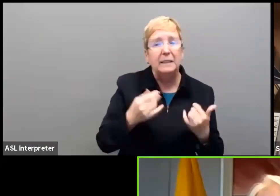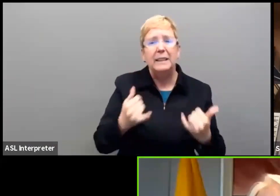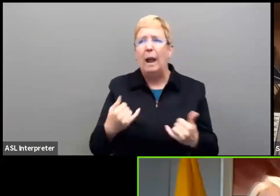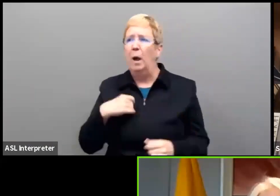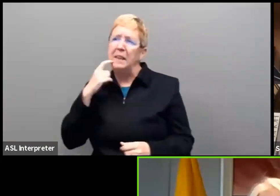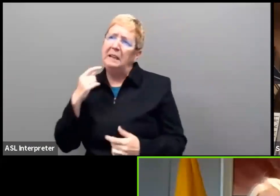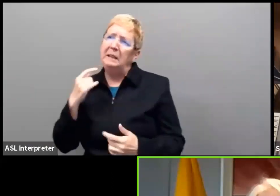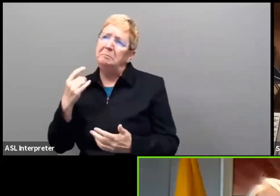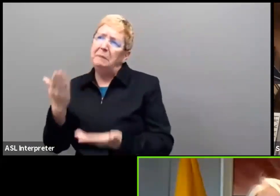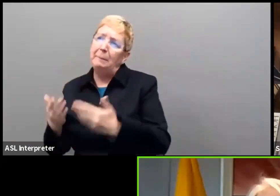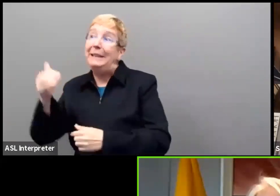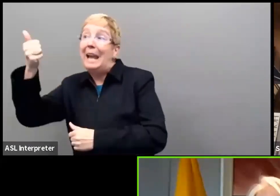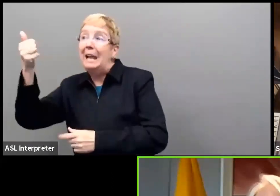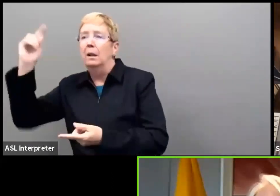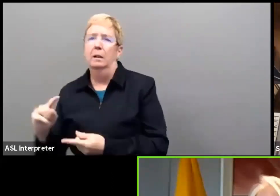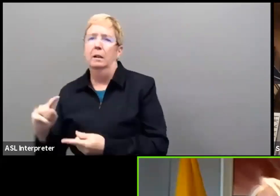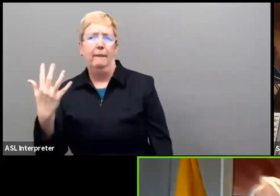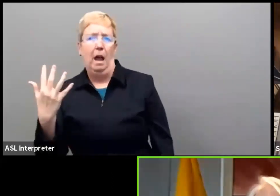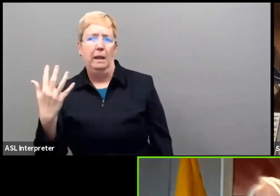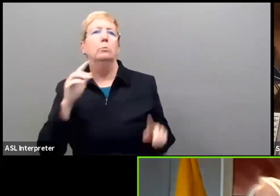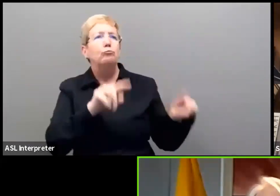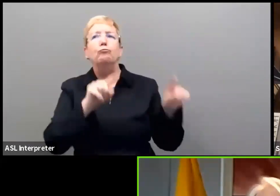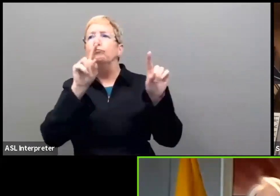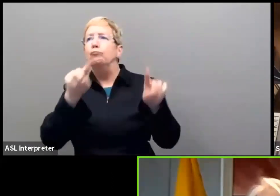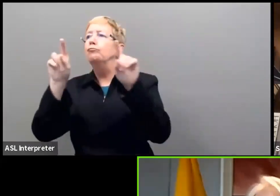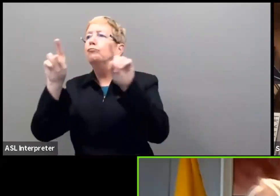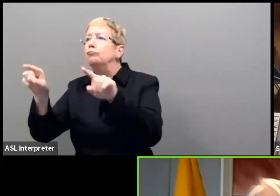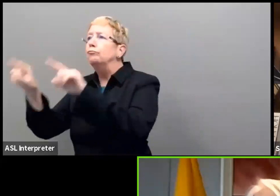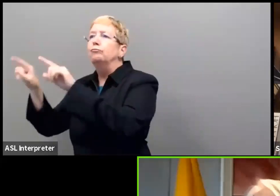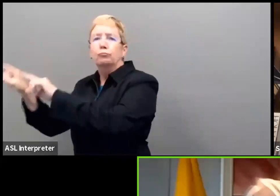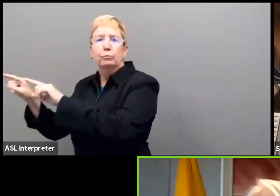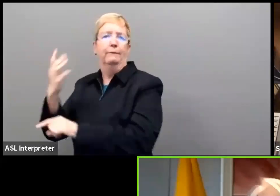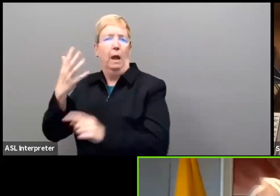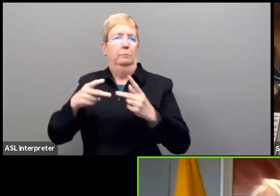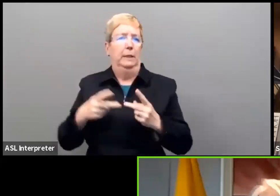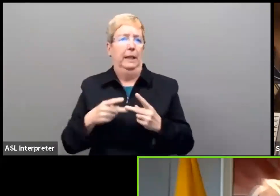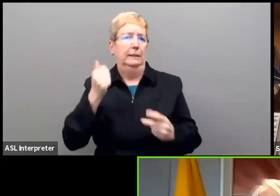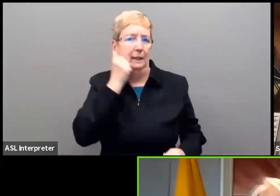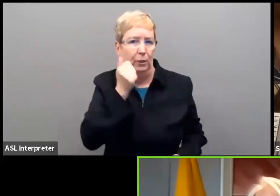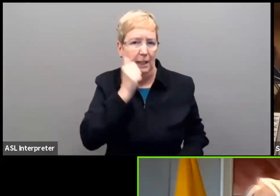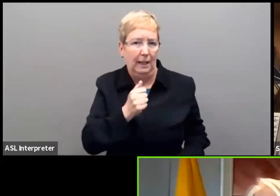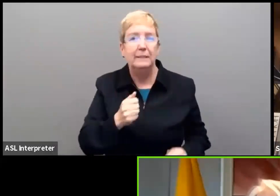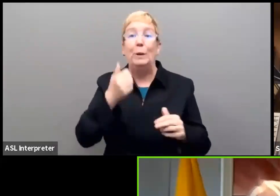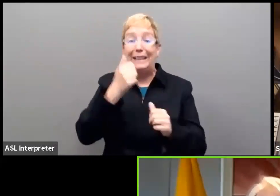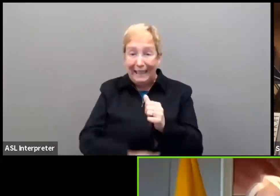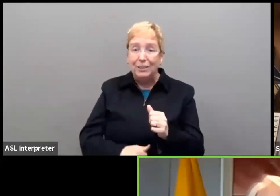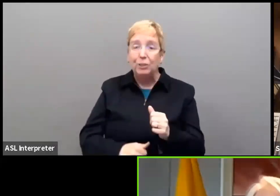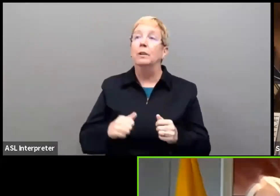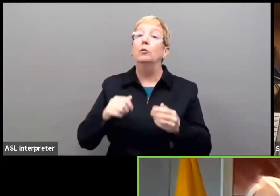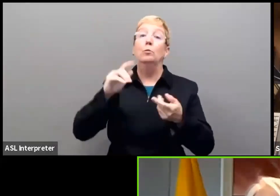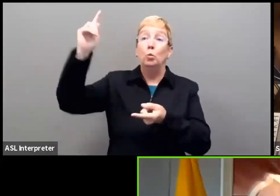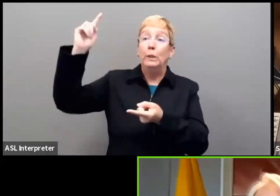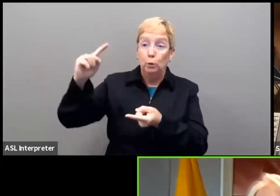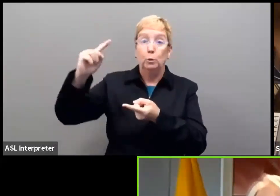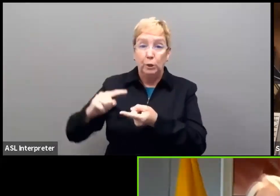la economía, mantener a sus familias, no vayan a trabajar, como dijo el doctor Grace, si está enfermo, si ha tenido exposición a